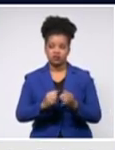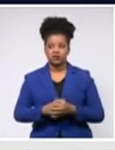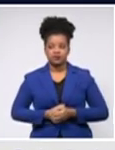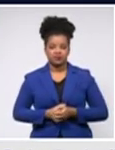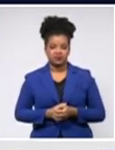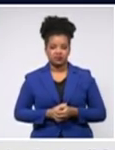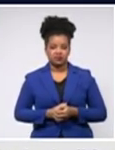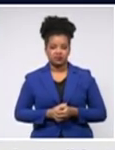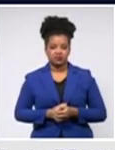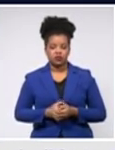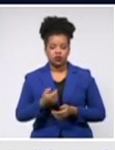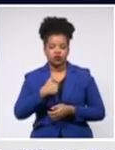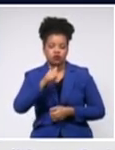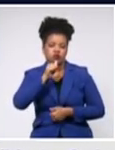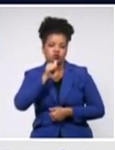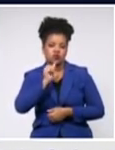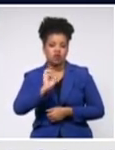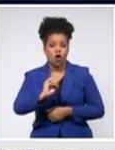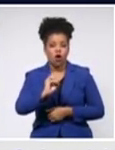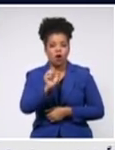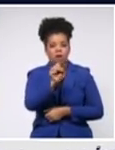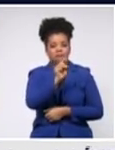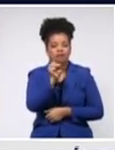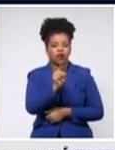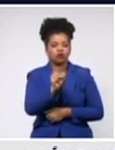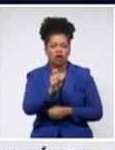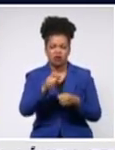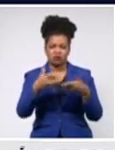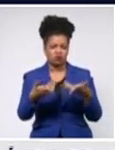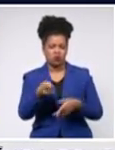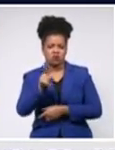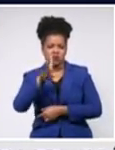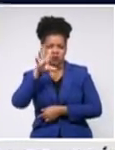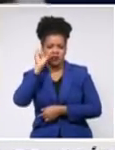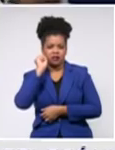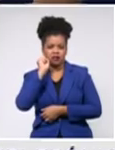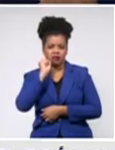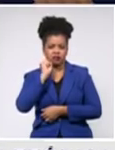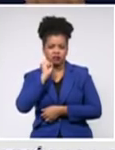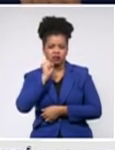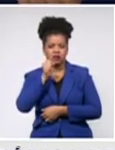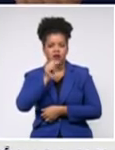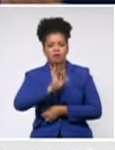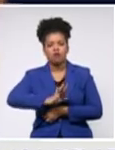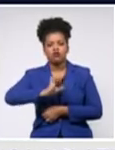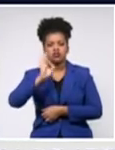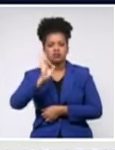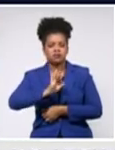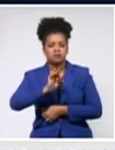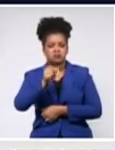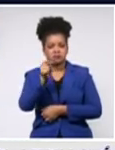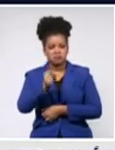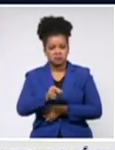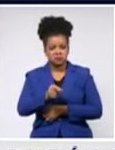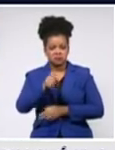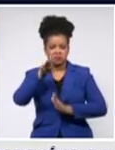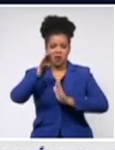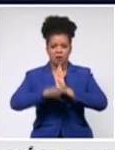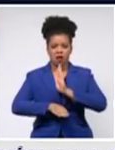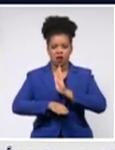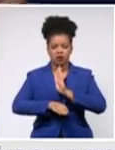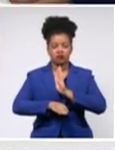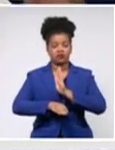me preguntan, ¿cómo si tiene caso baja la tasa? No, porque hay que ver retrospectivamente cuál fue